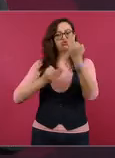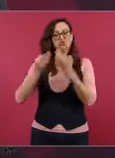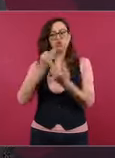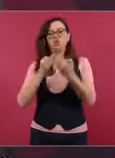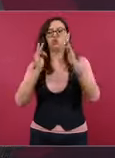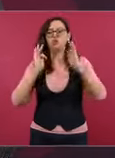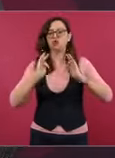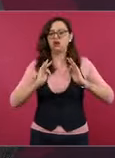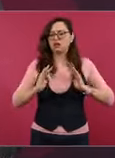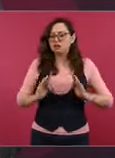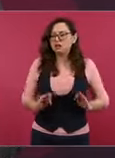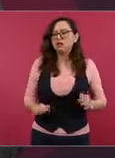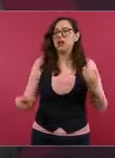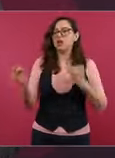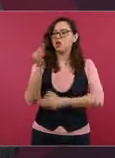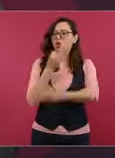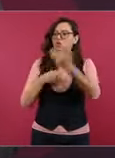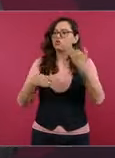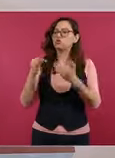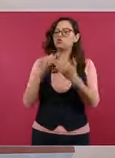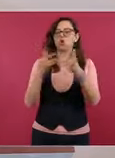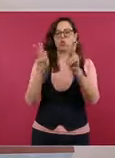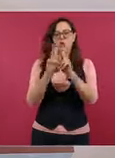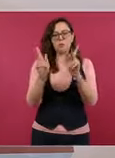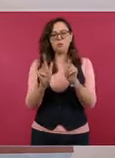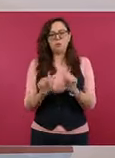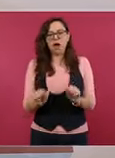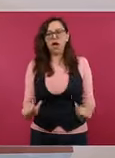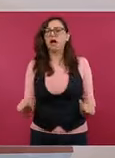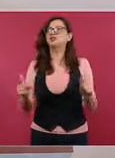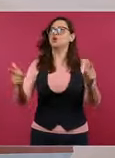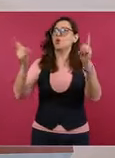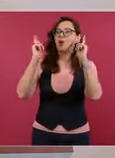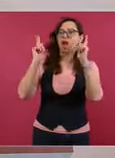transcurra en santa paz.